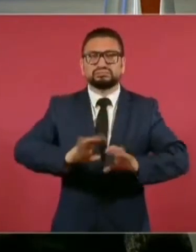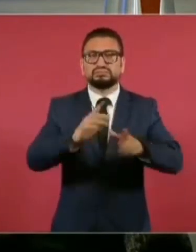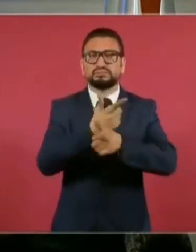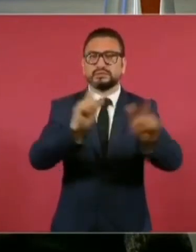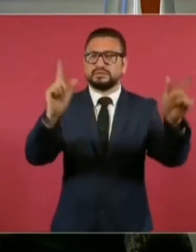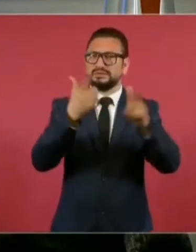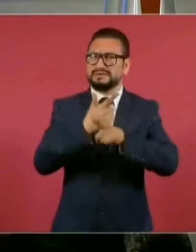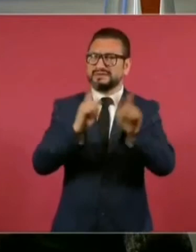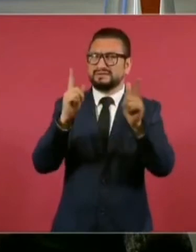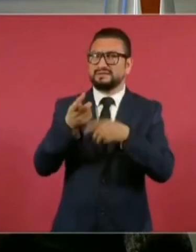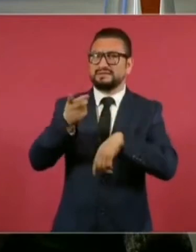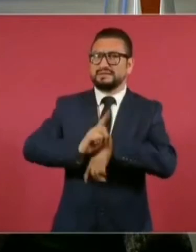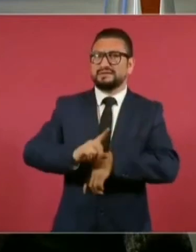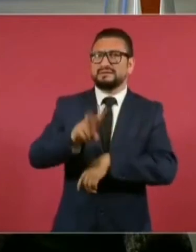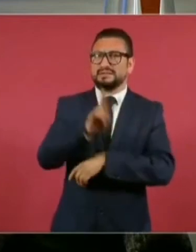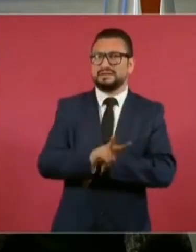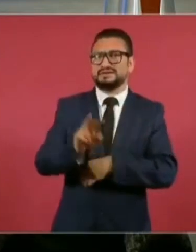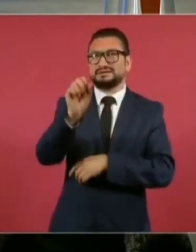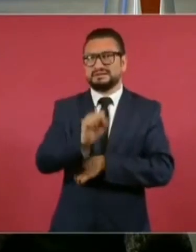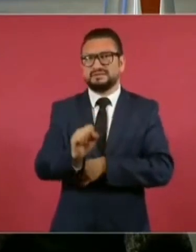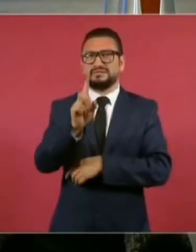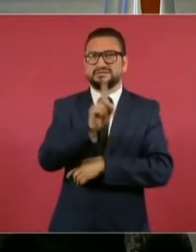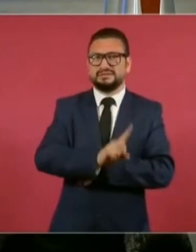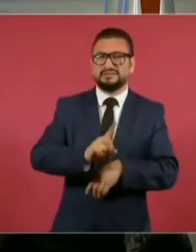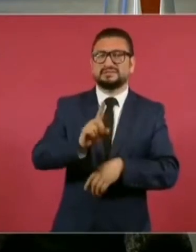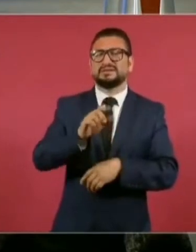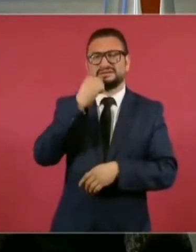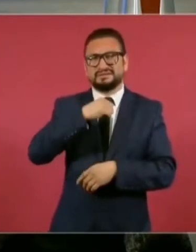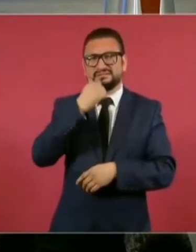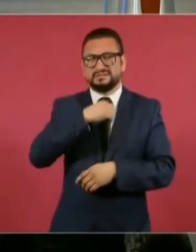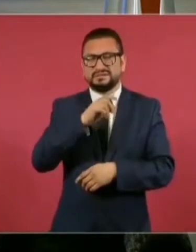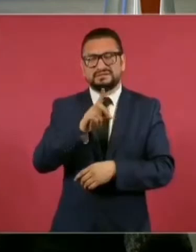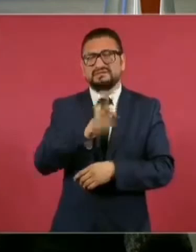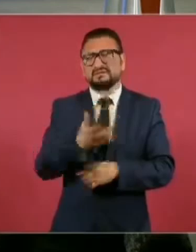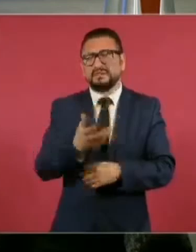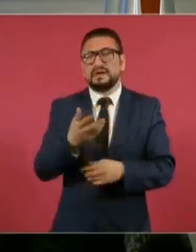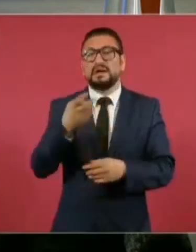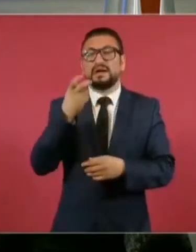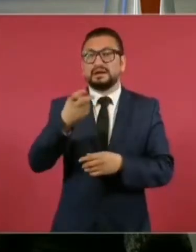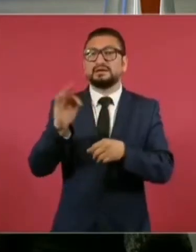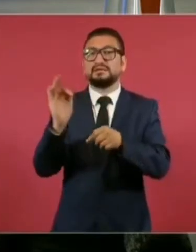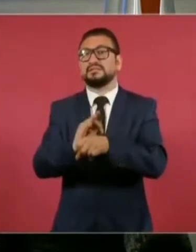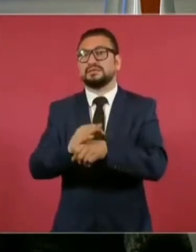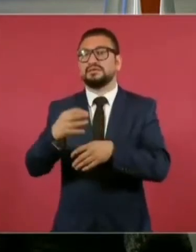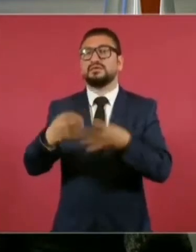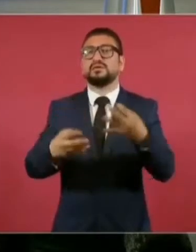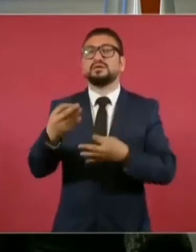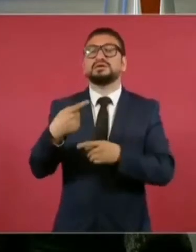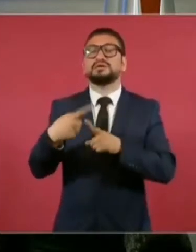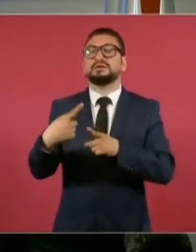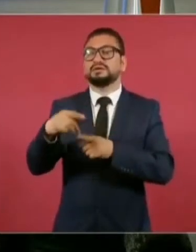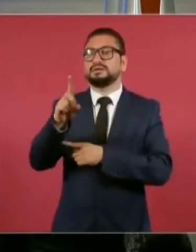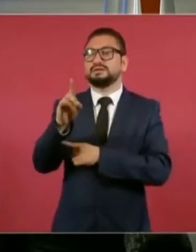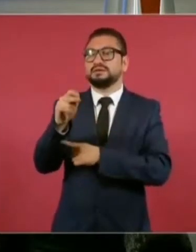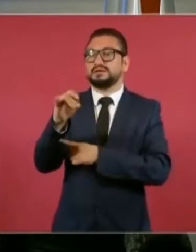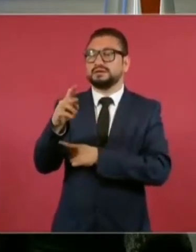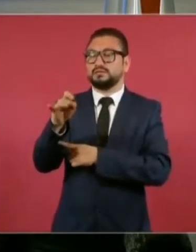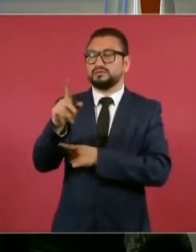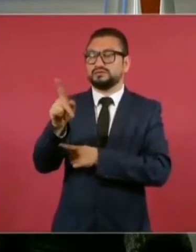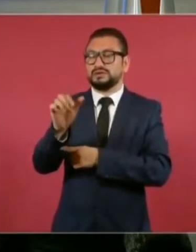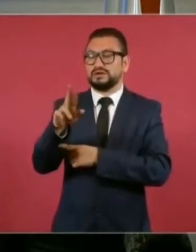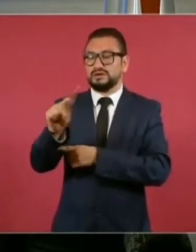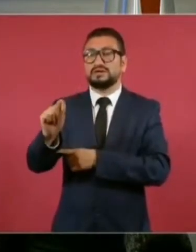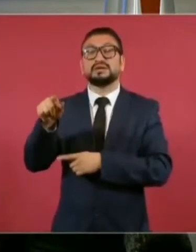las liberaciones de los viernes y los sábados. Adelante. También la jueza benefactora Diana Montserrat Partida